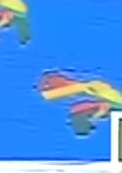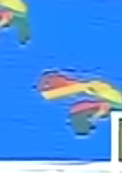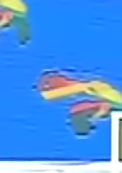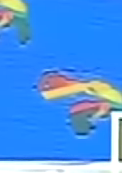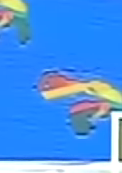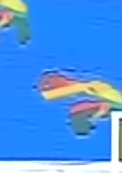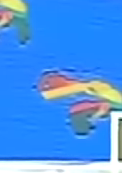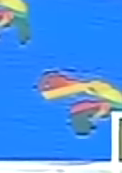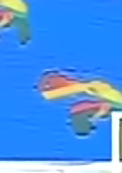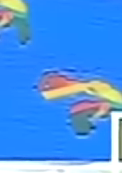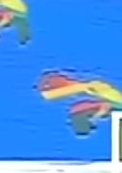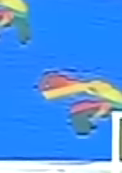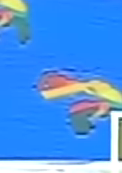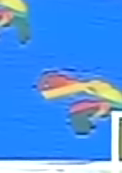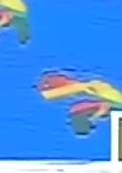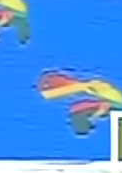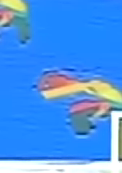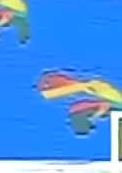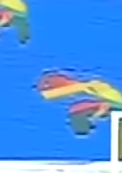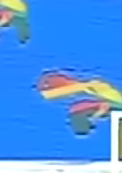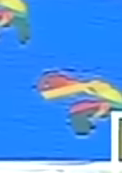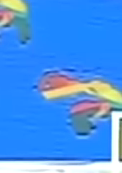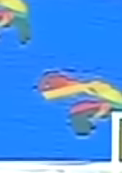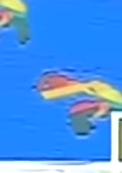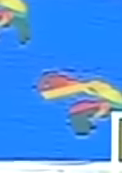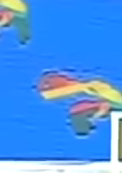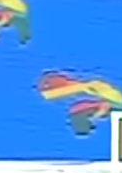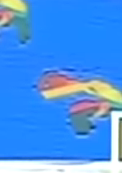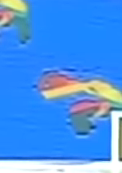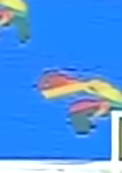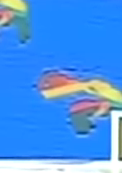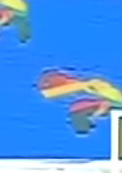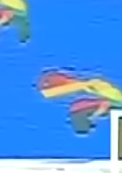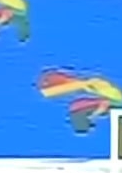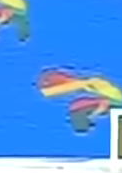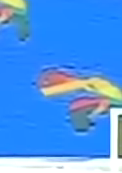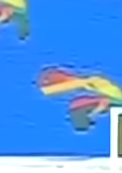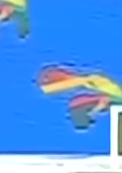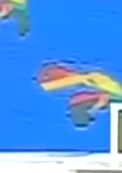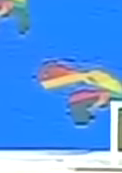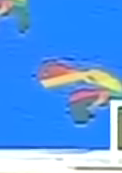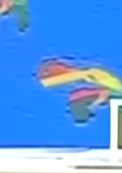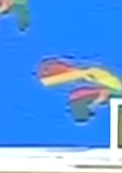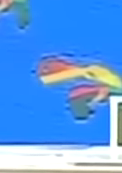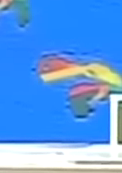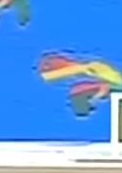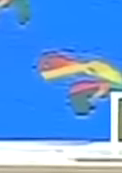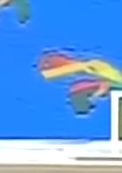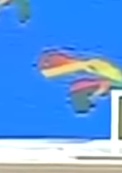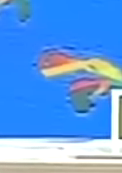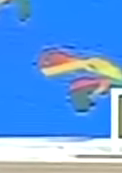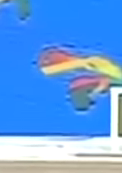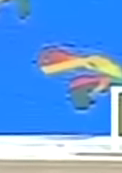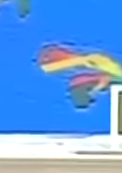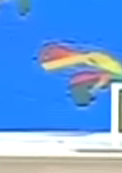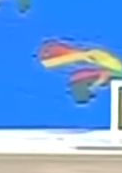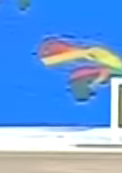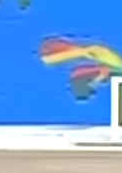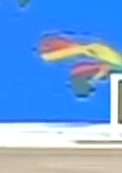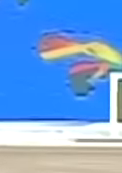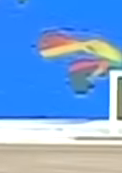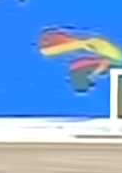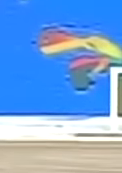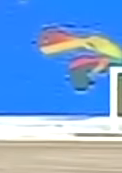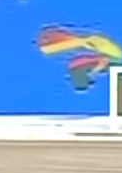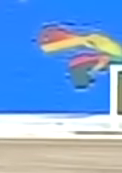A esta hora se lleva a cabo el ascenso al grado de general de brigada al coronel Pompeyo José